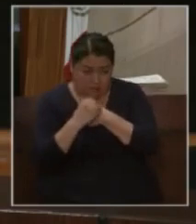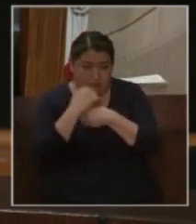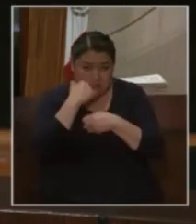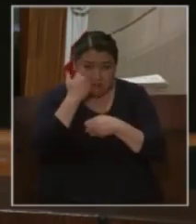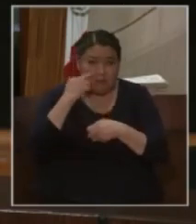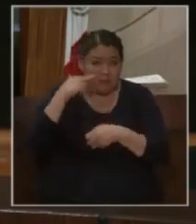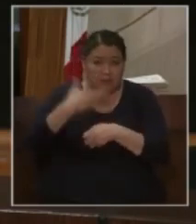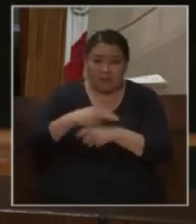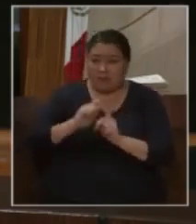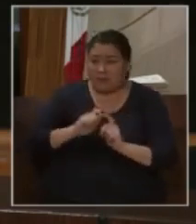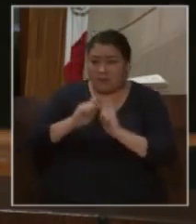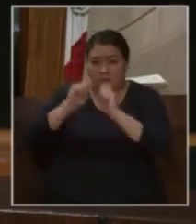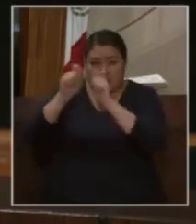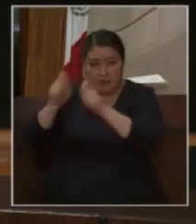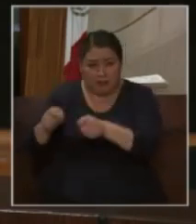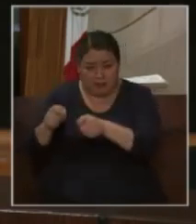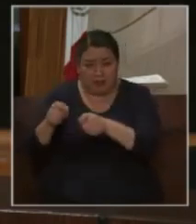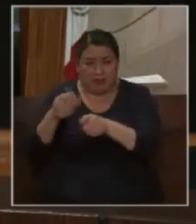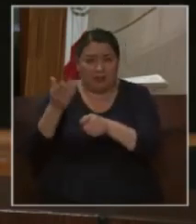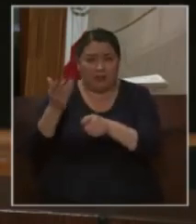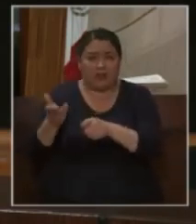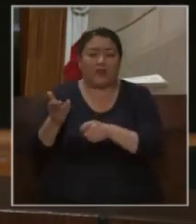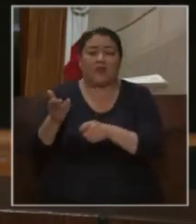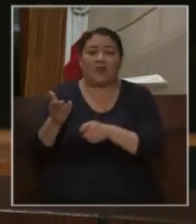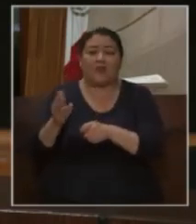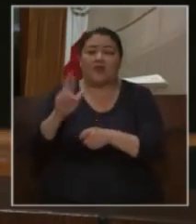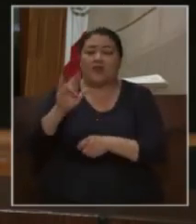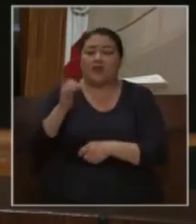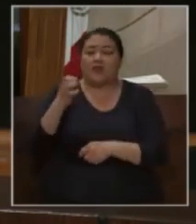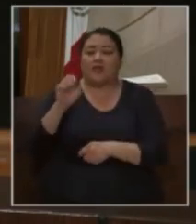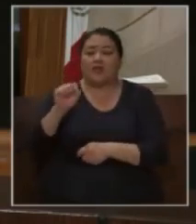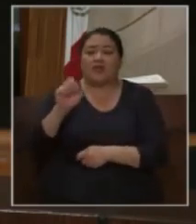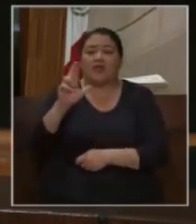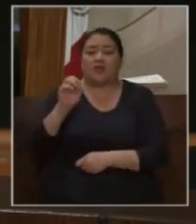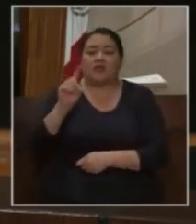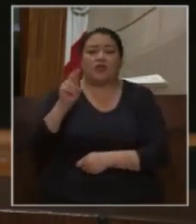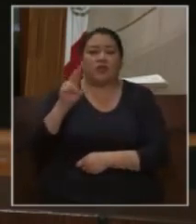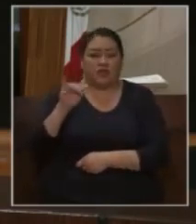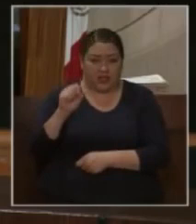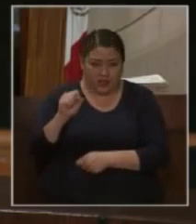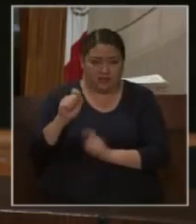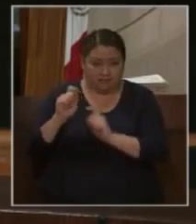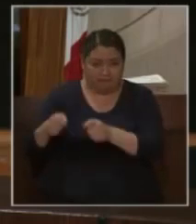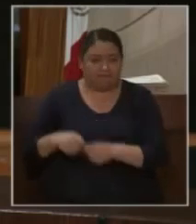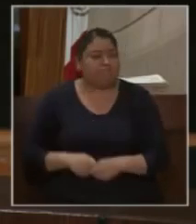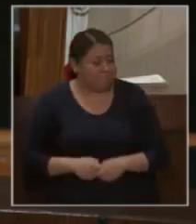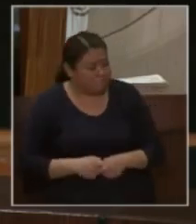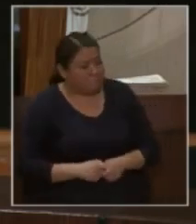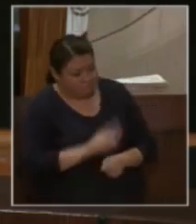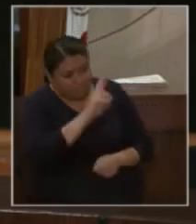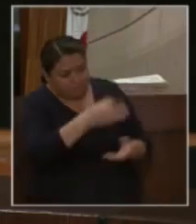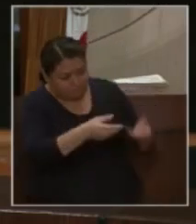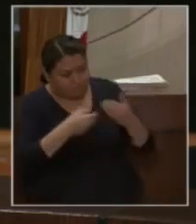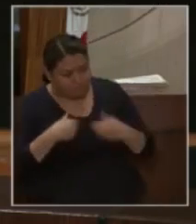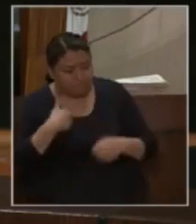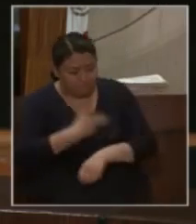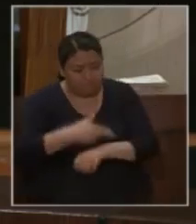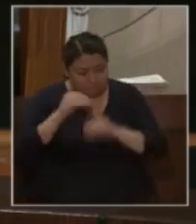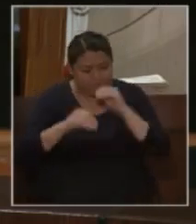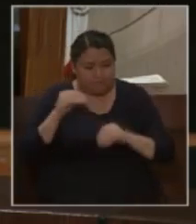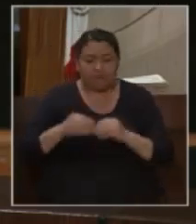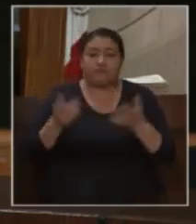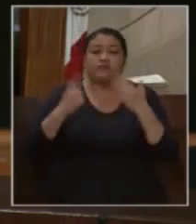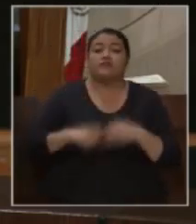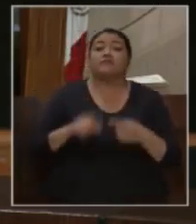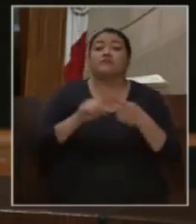inconveniente, correspondería a la ponencia del magistrado Reyes Rodríguez Mondragón. Por supuesto. Gracias. En consecuencia, en